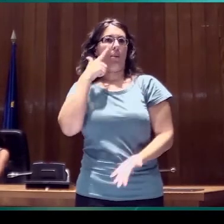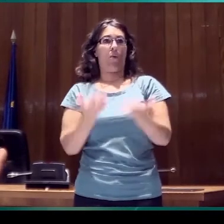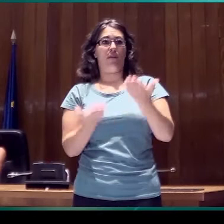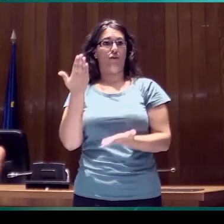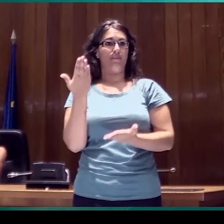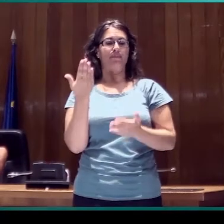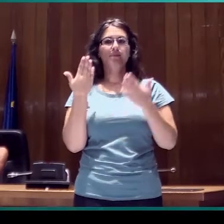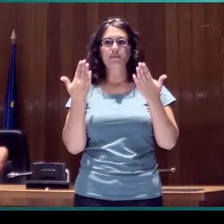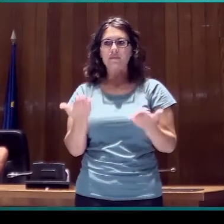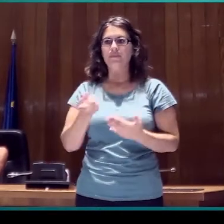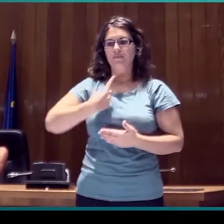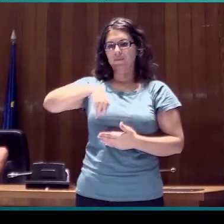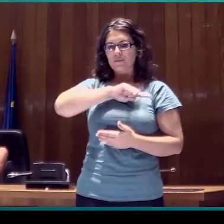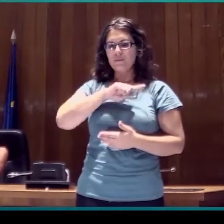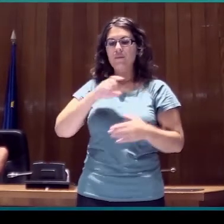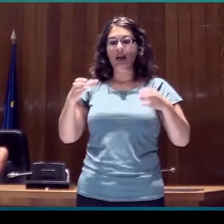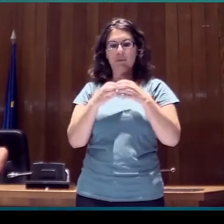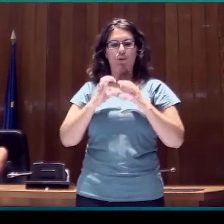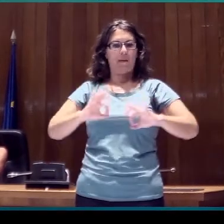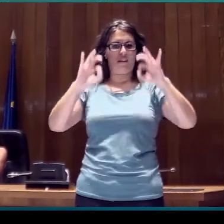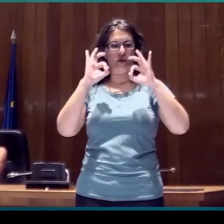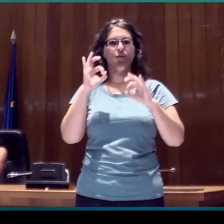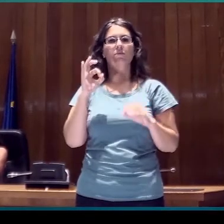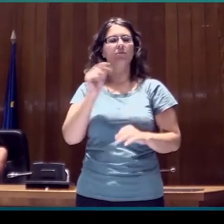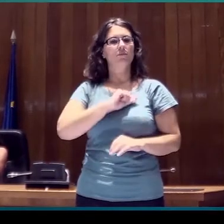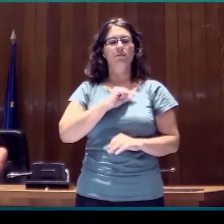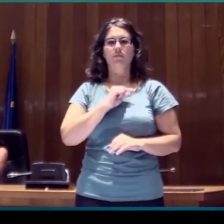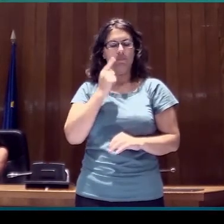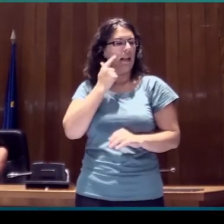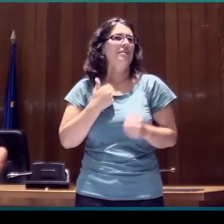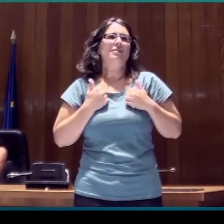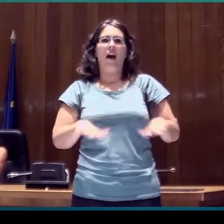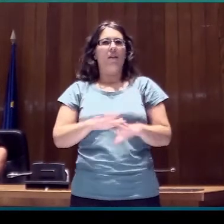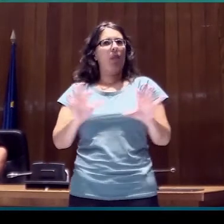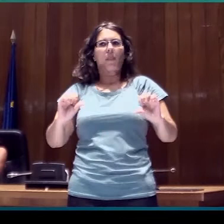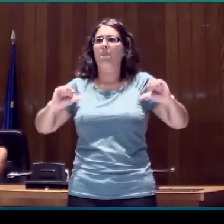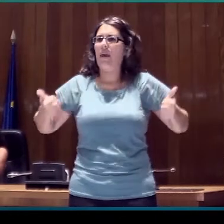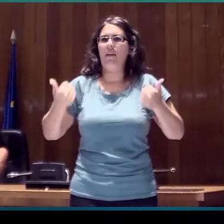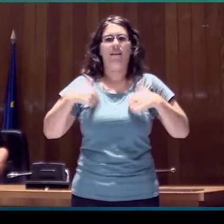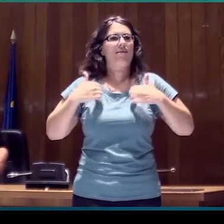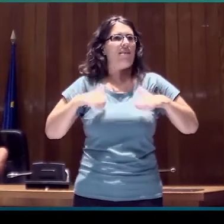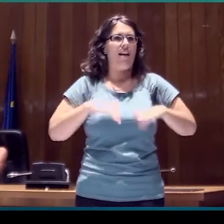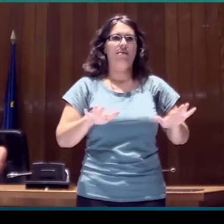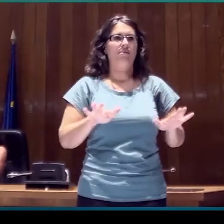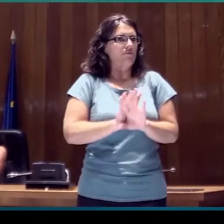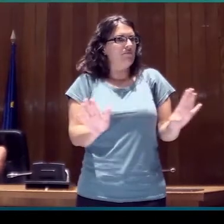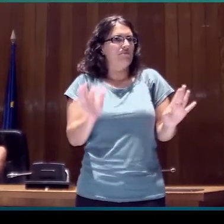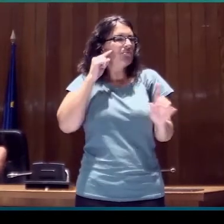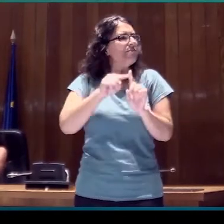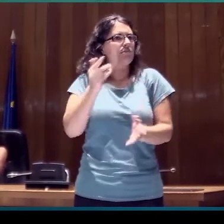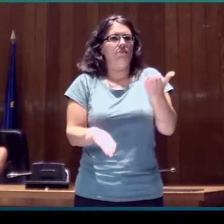de salida de que a nosotros en el equipo específico nos dijo, bueno, ya hay que ponerse a ello, fue hace cuatro años cuando decidimos